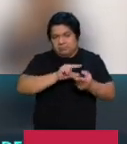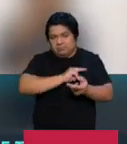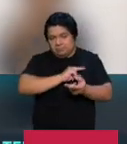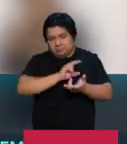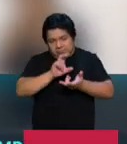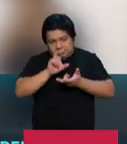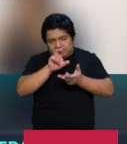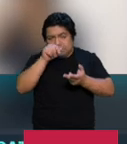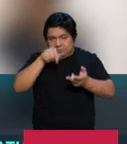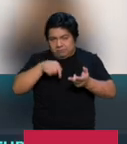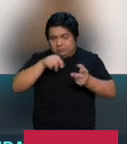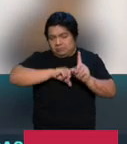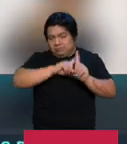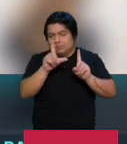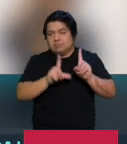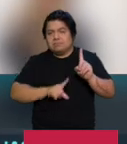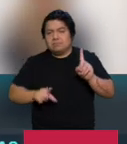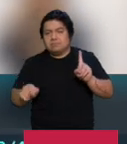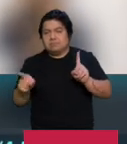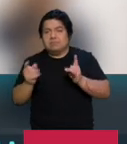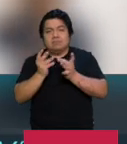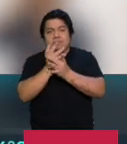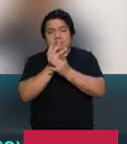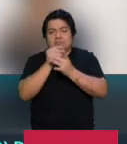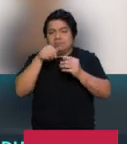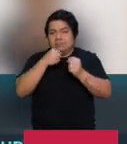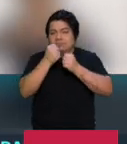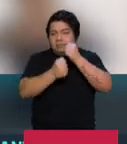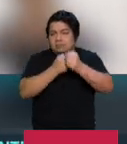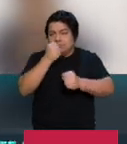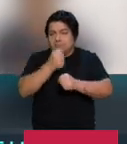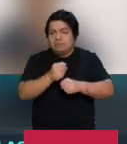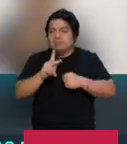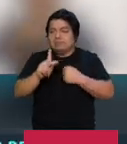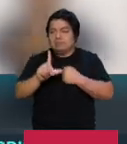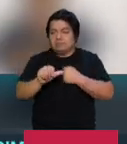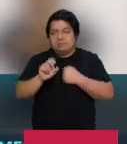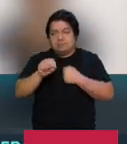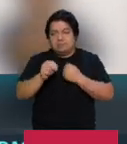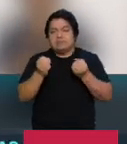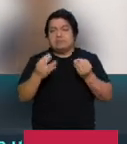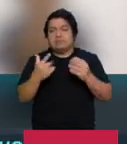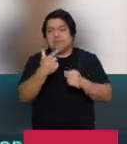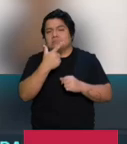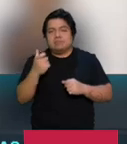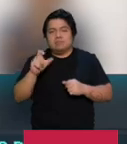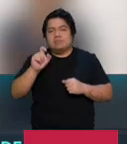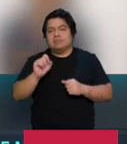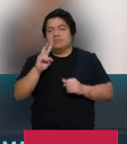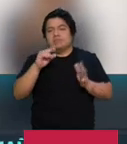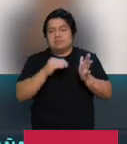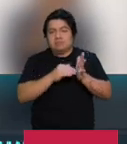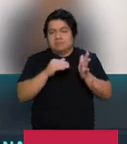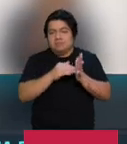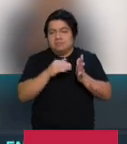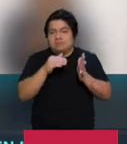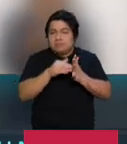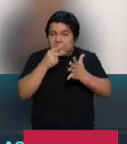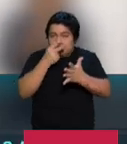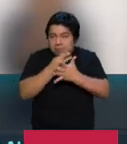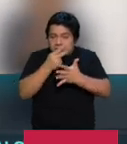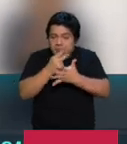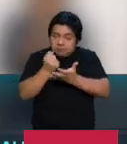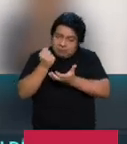La mandataria federal señaló que tan solo este año, a través del plan, se destinarán 722,000 millones de